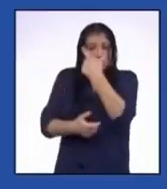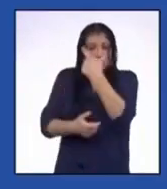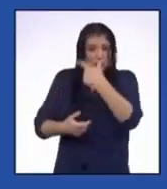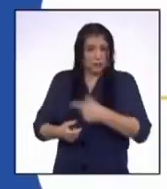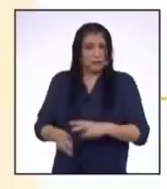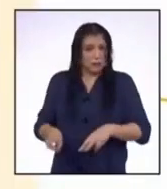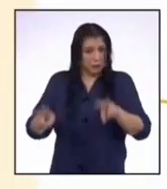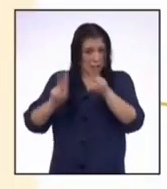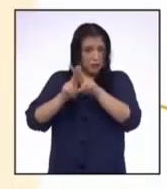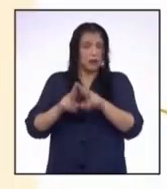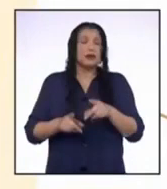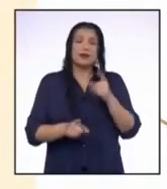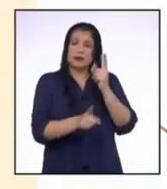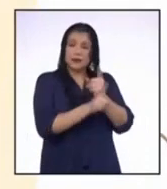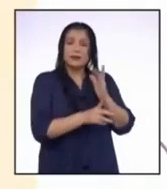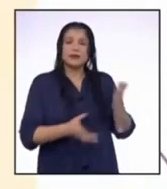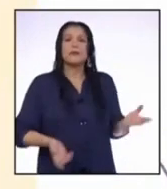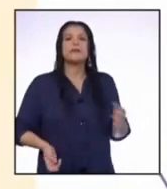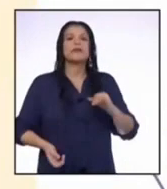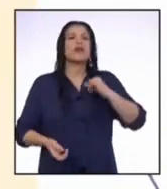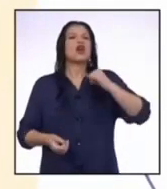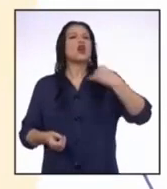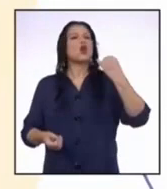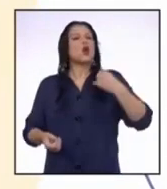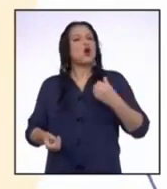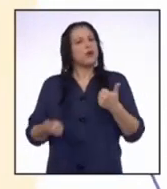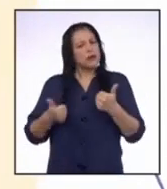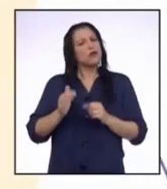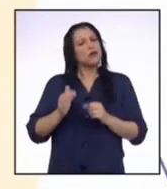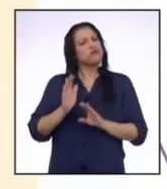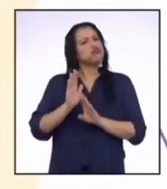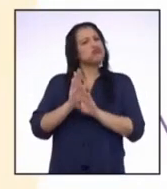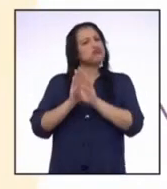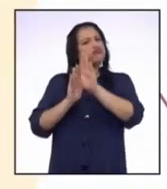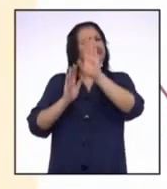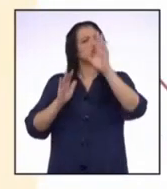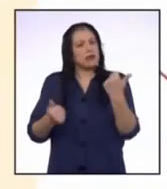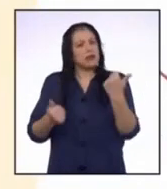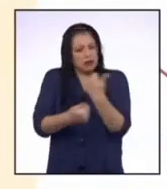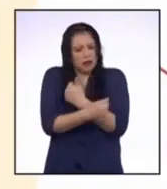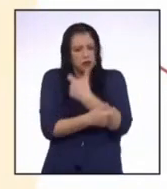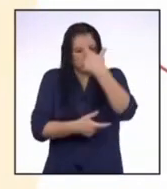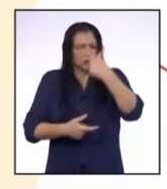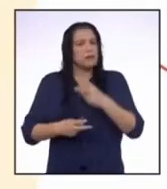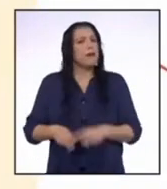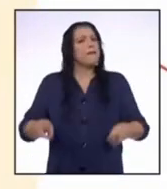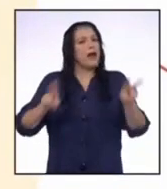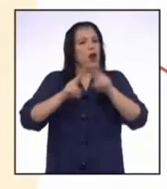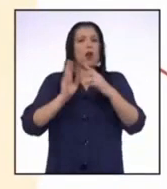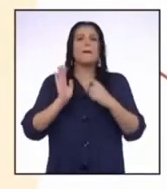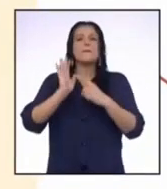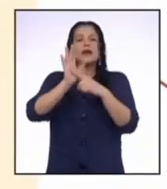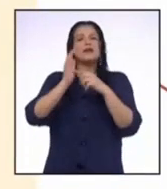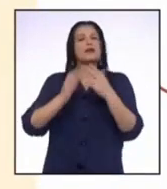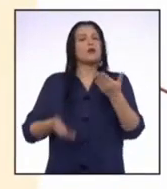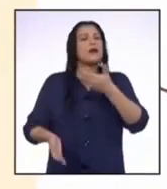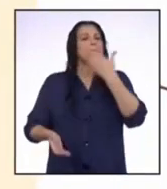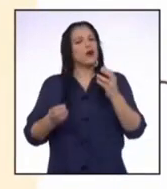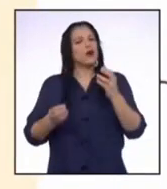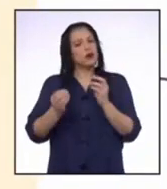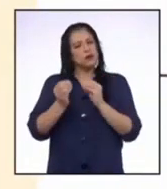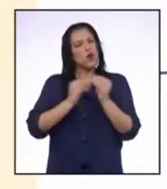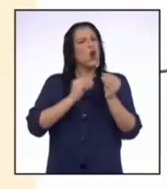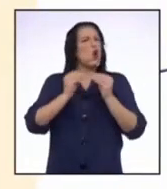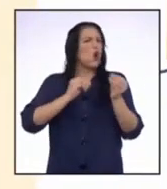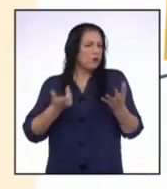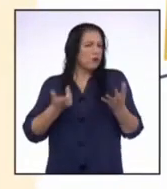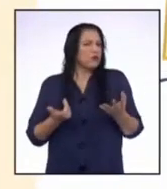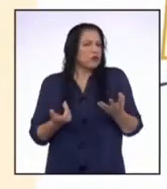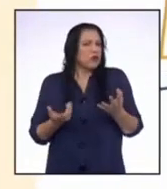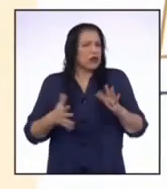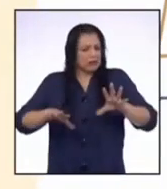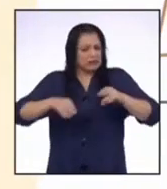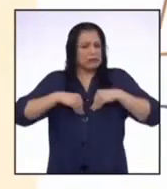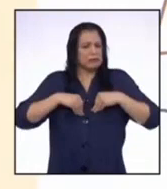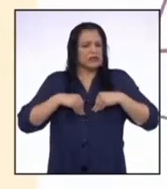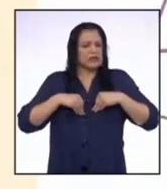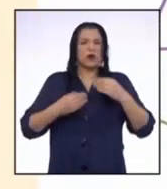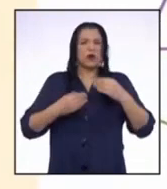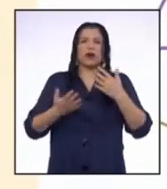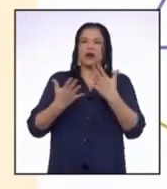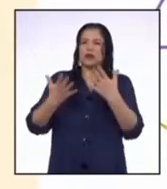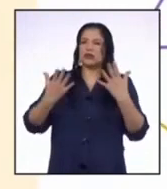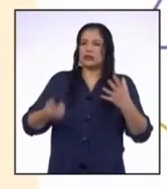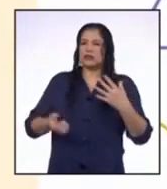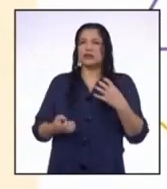dice. Los jóvenes con alta autoestima muestran una mejor adaptación a eventos vitales estresantes.